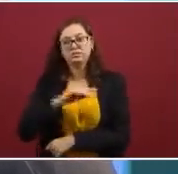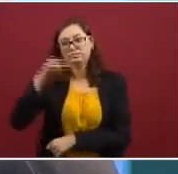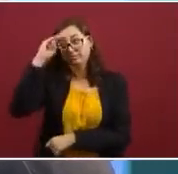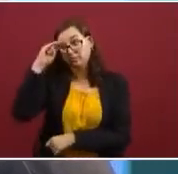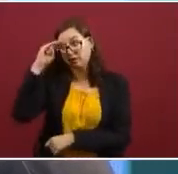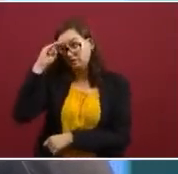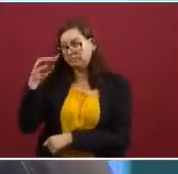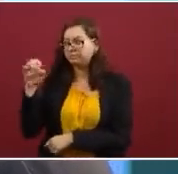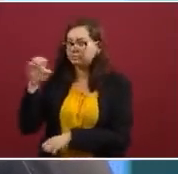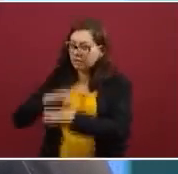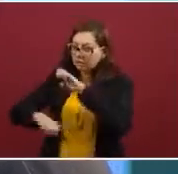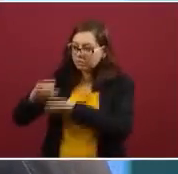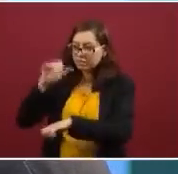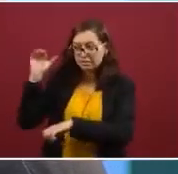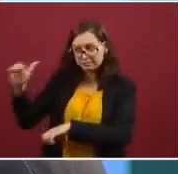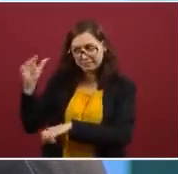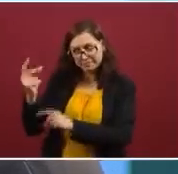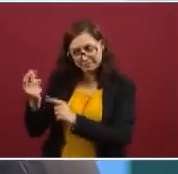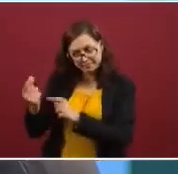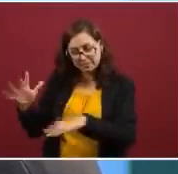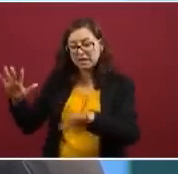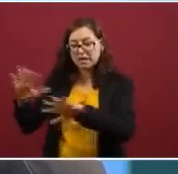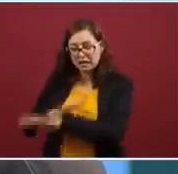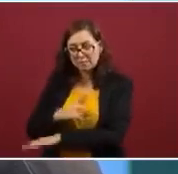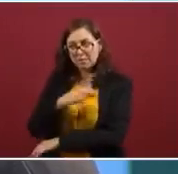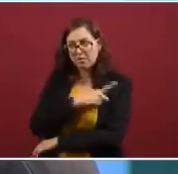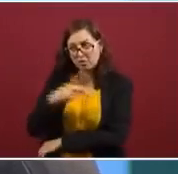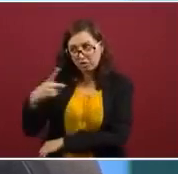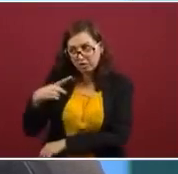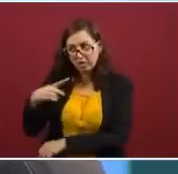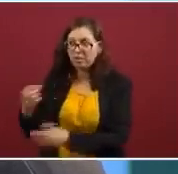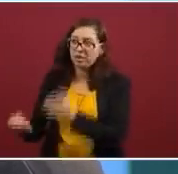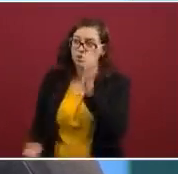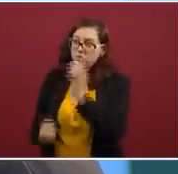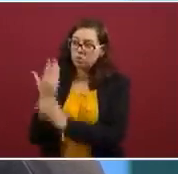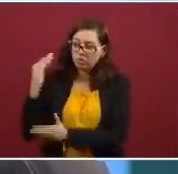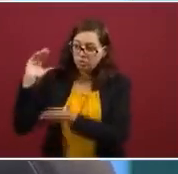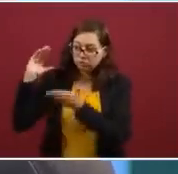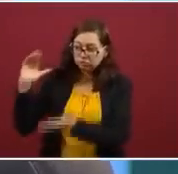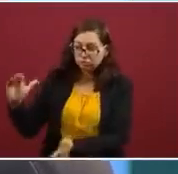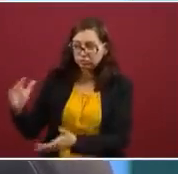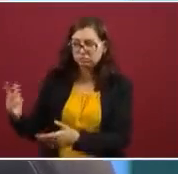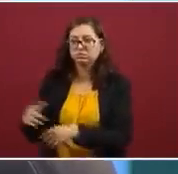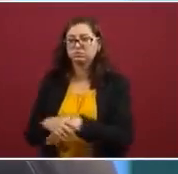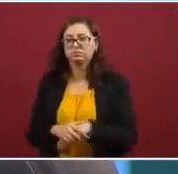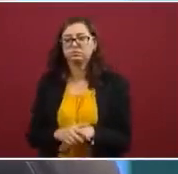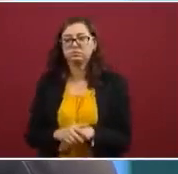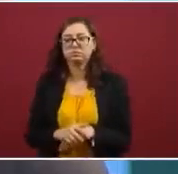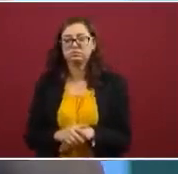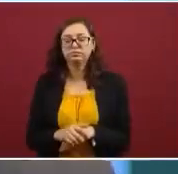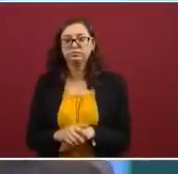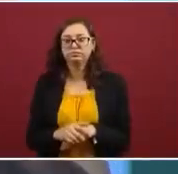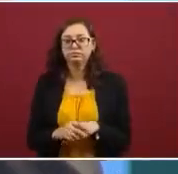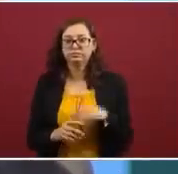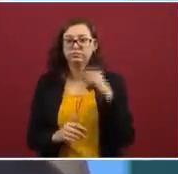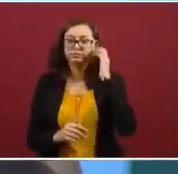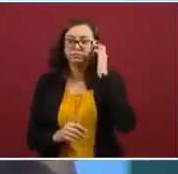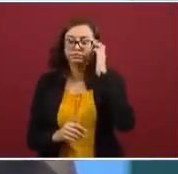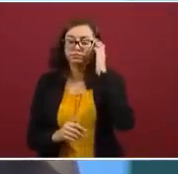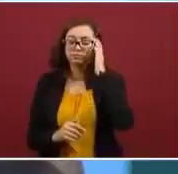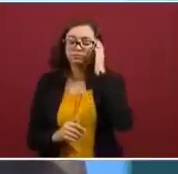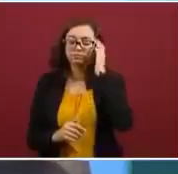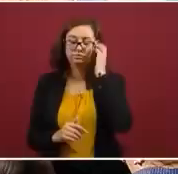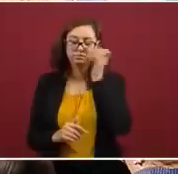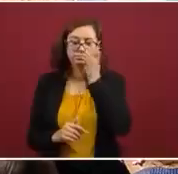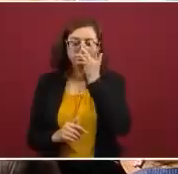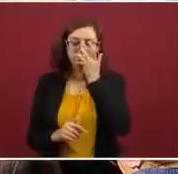las empresas los empiecen a renovar como debieron de haber hecho desde hace varios años. Vamos a tomarle en cuenta en el precio